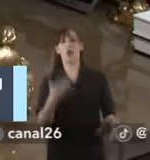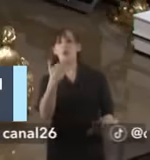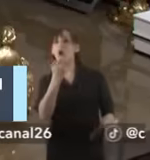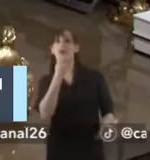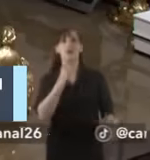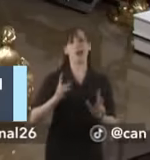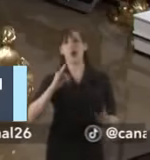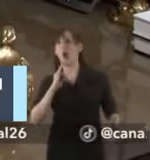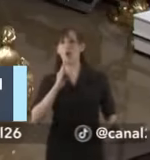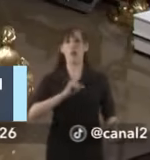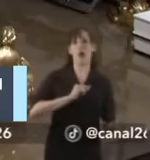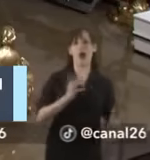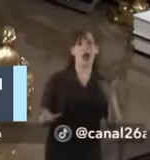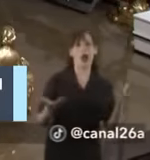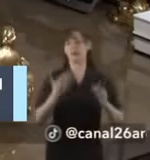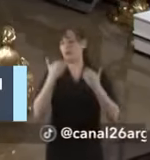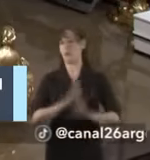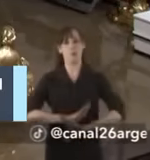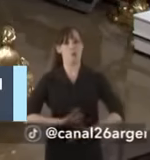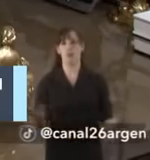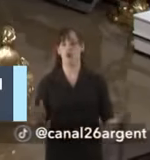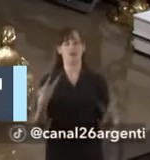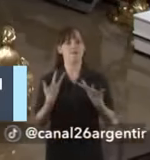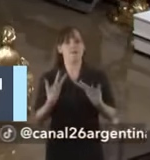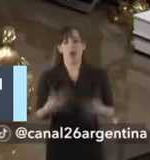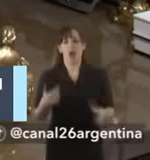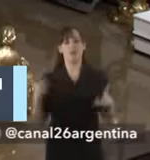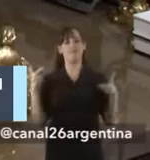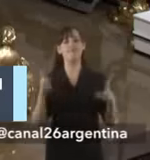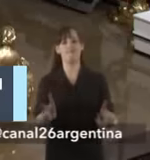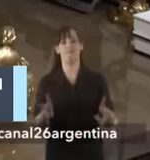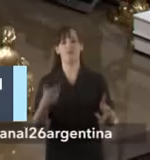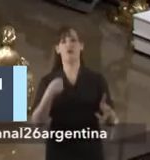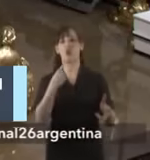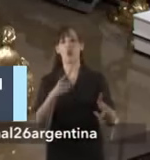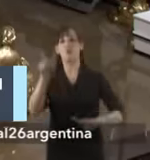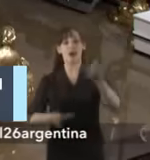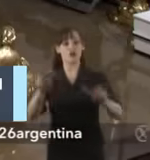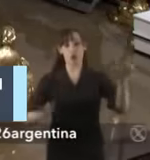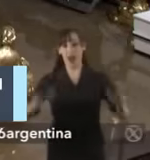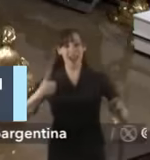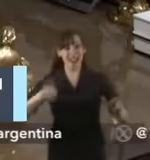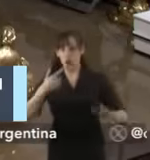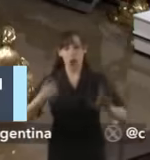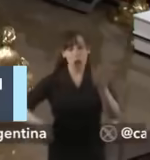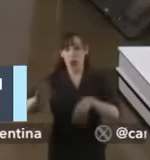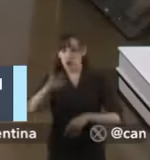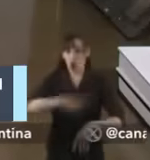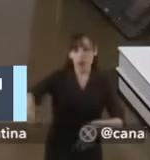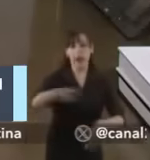prometí un camino repleto de rosas sino uno de esfuerzo y sacrificio la gran mayoría de los argentinos me correspondieron con su